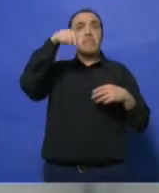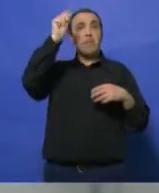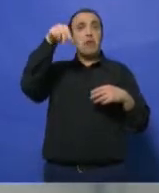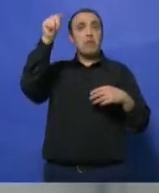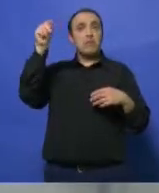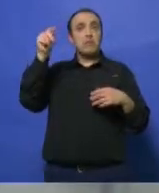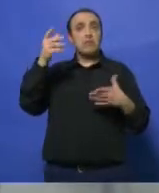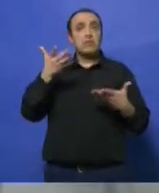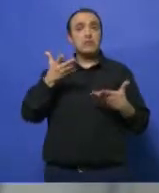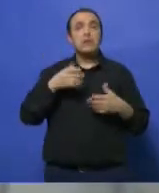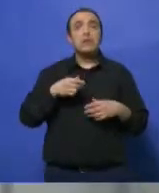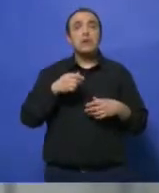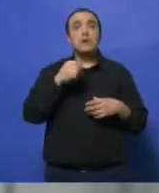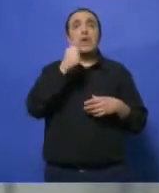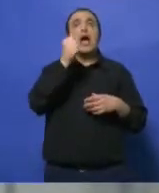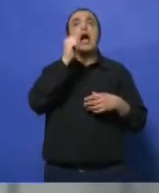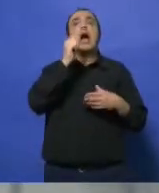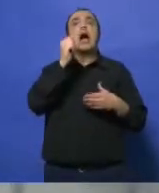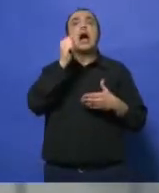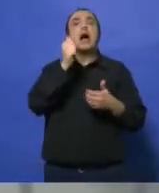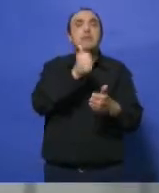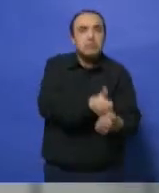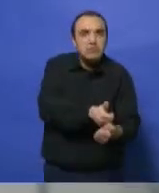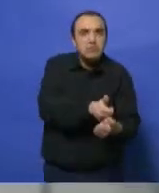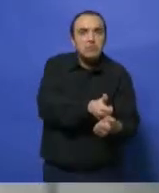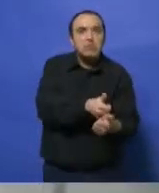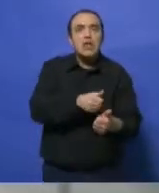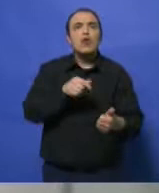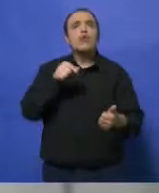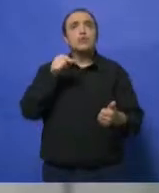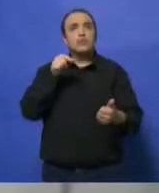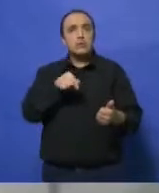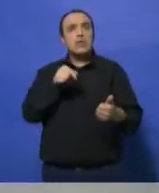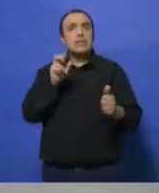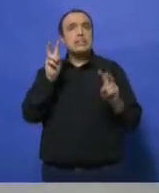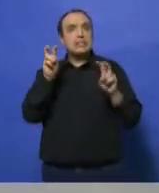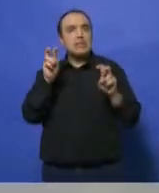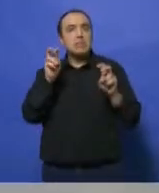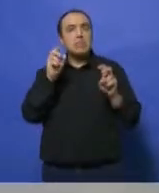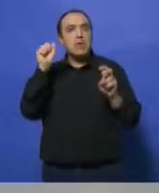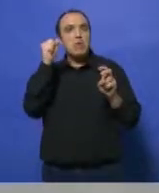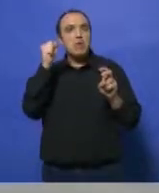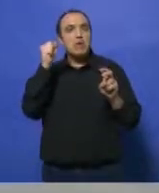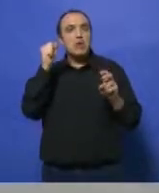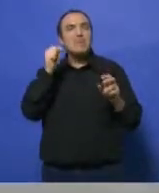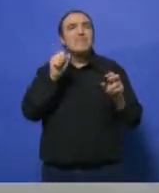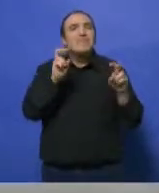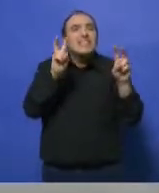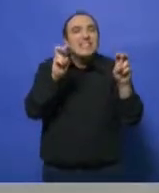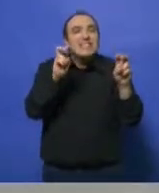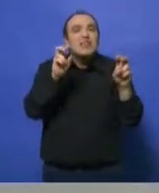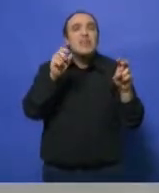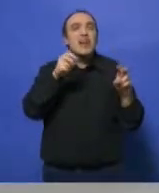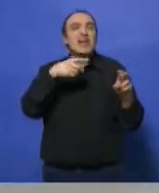vida después del hecho traumático. También nosotros quisimos hacer hincapié en lo que fue el concepto de resiliencia, cómo